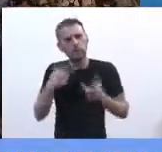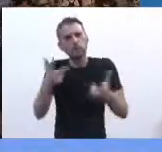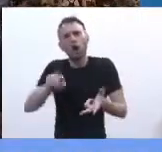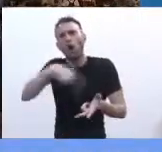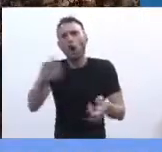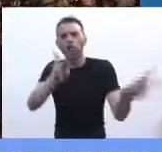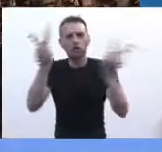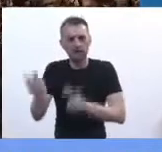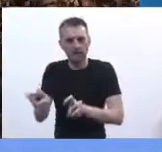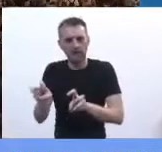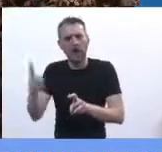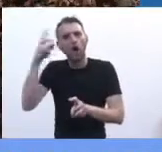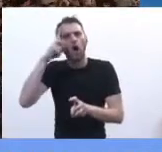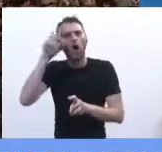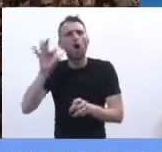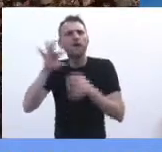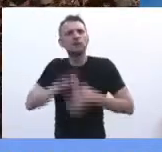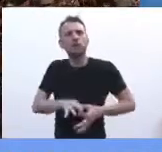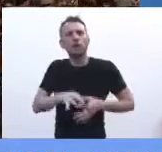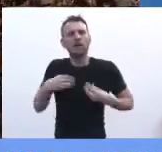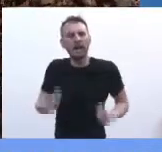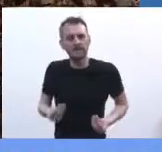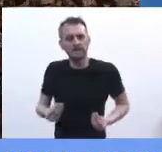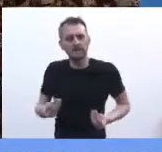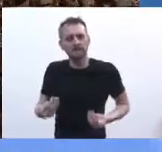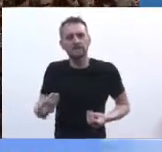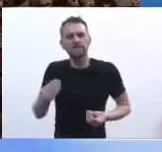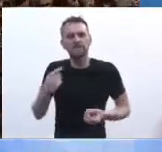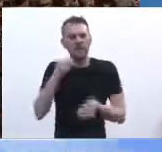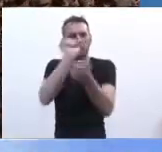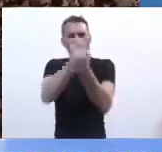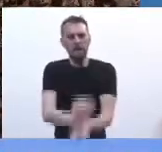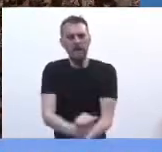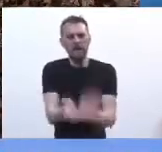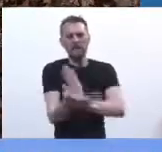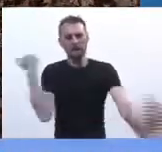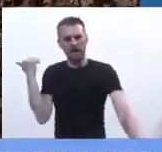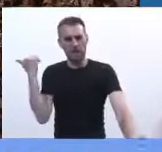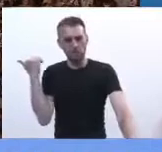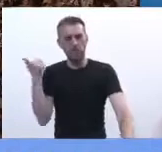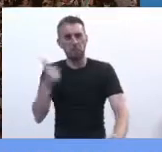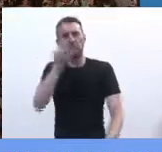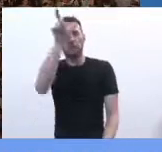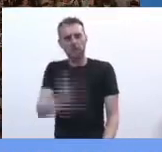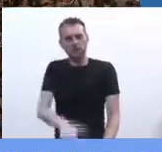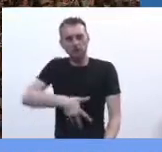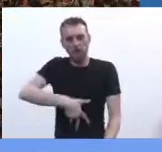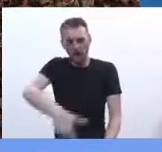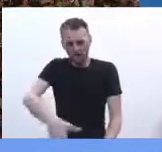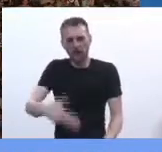tema la función de conciencia estamos despenalizando el ser gestante